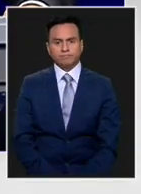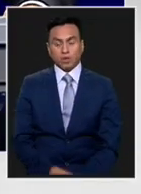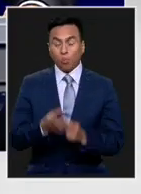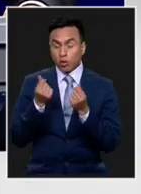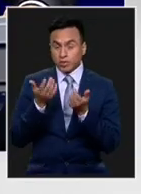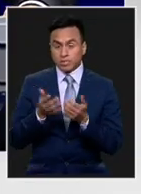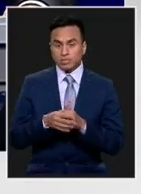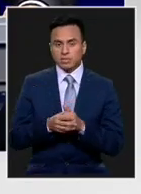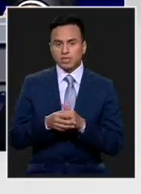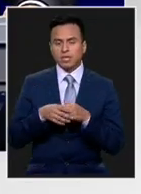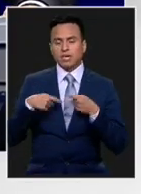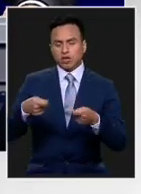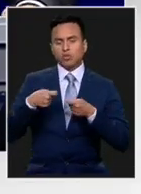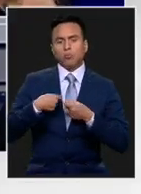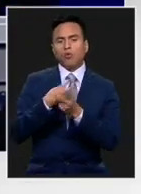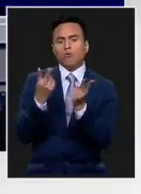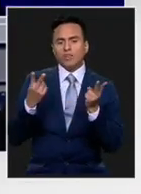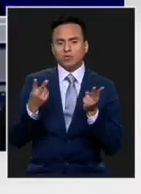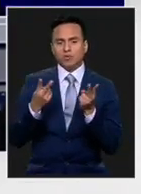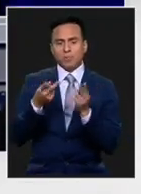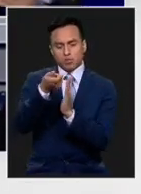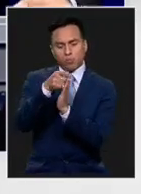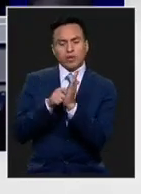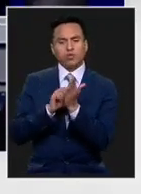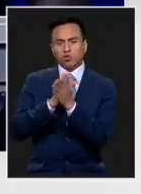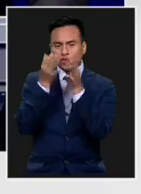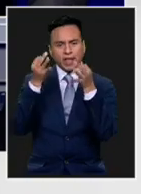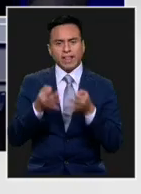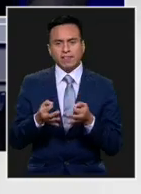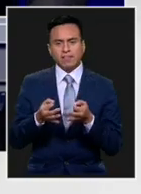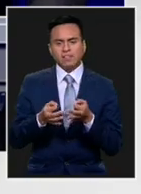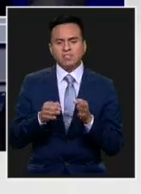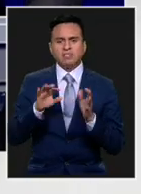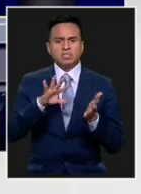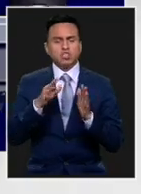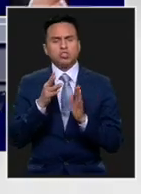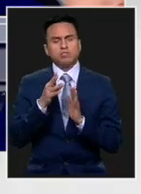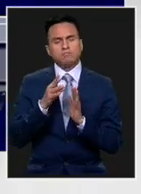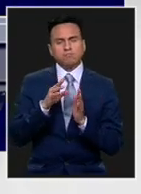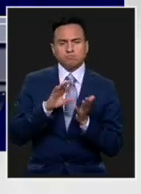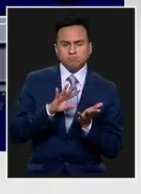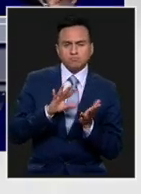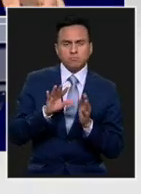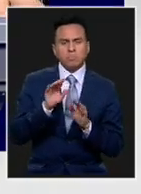¿Cuánto es? El gasto público. El presupuesto total. Sí. Son como 200, son